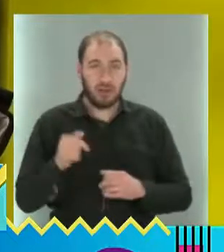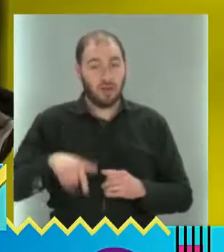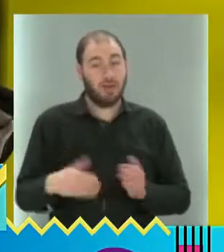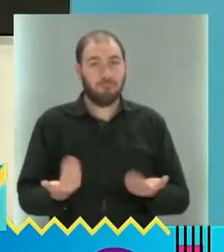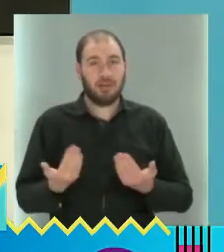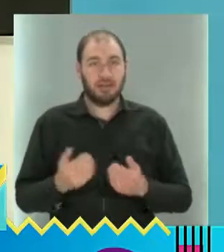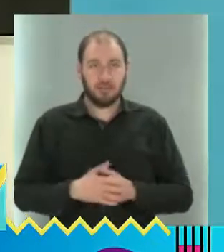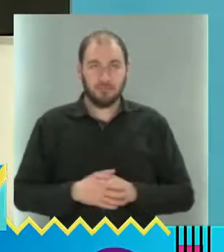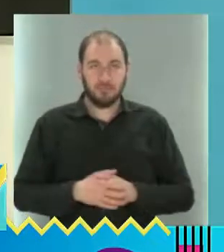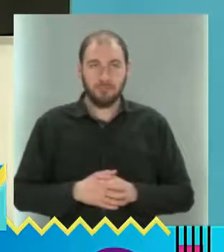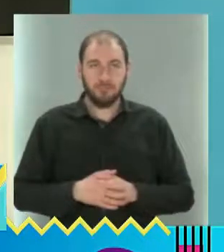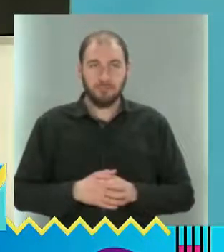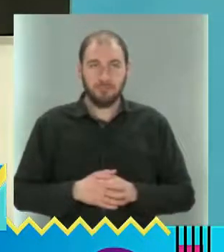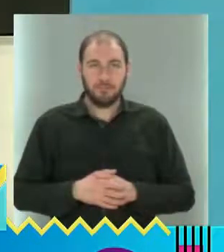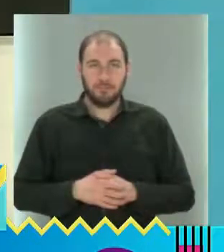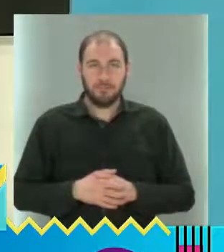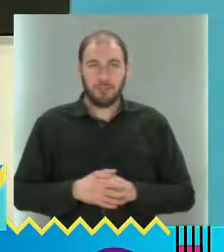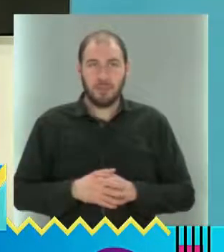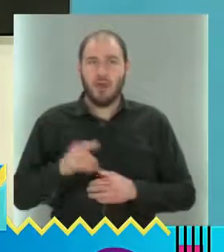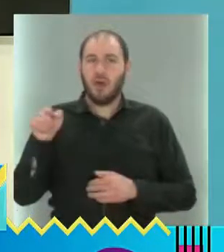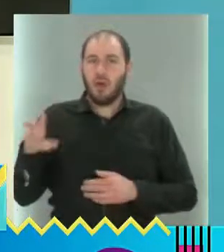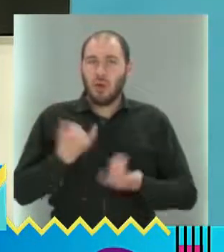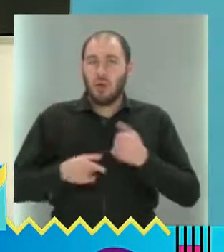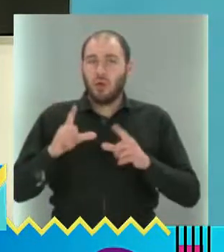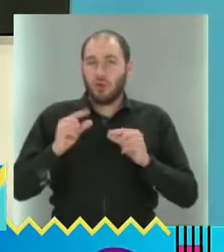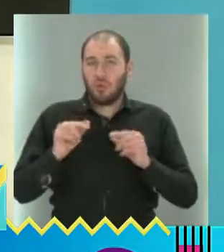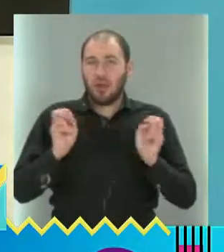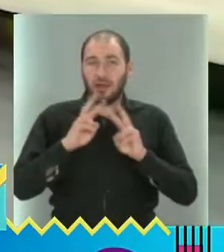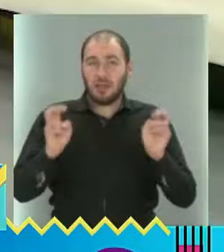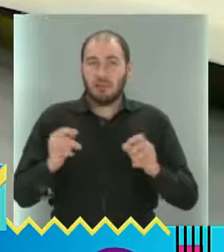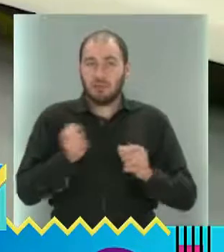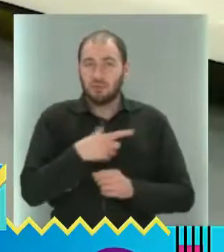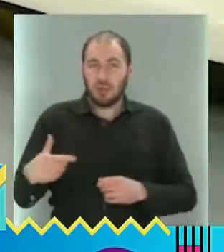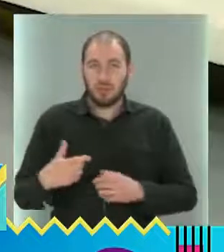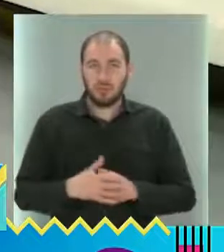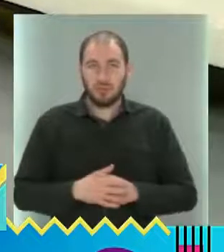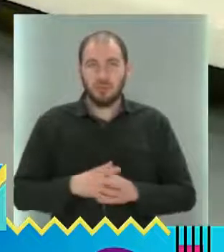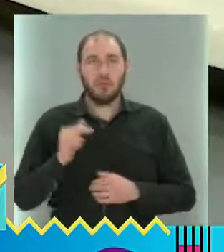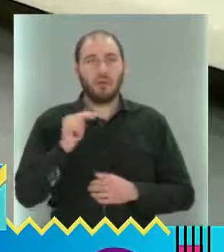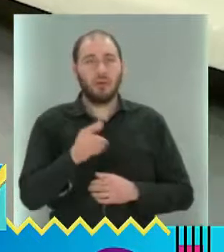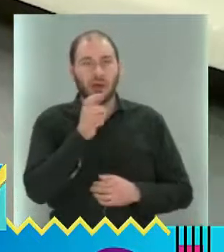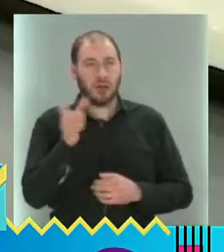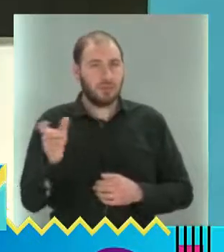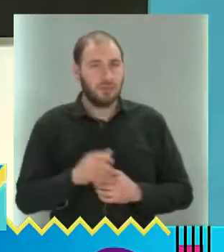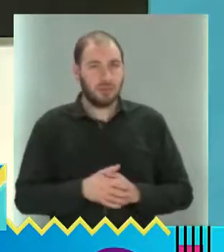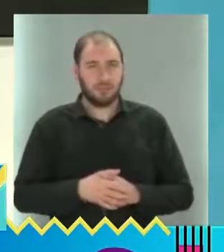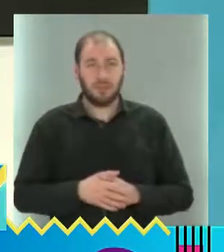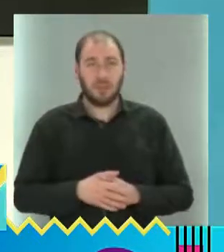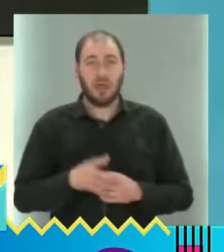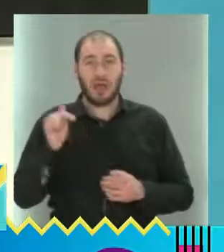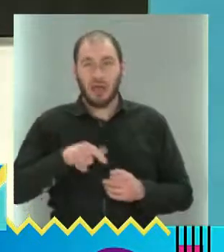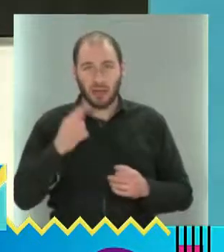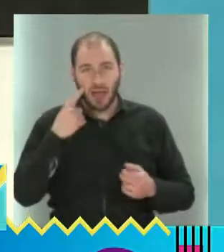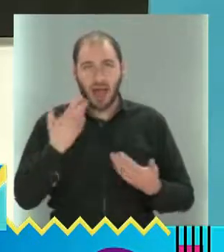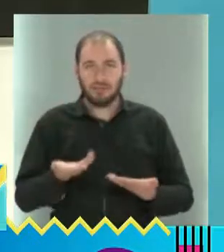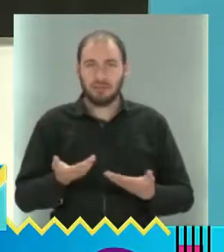haciendo. Bien, vos diste números con respecto al salario, vos contestaste en función a eso, y hemos estado